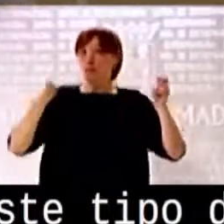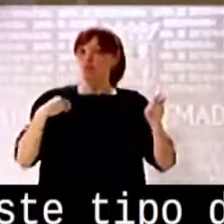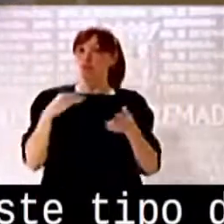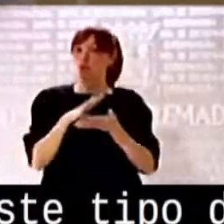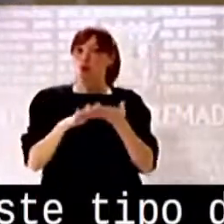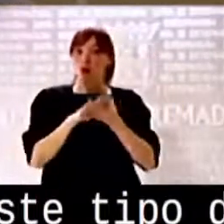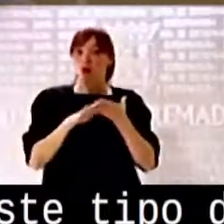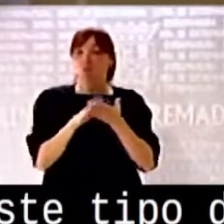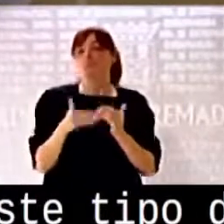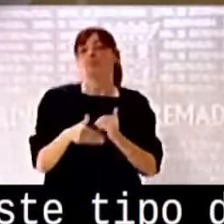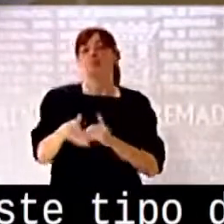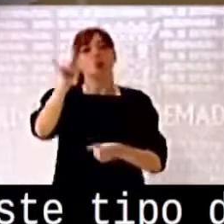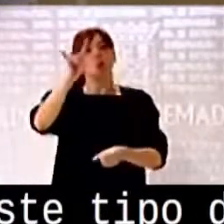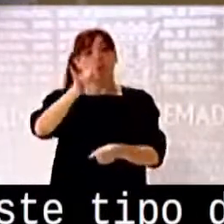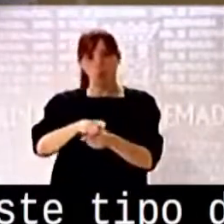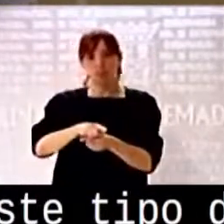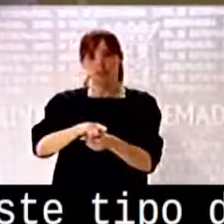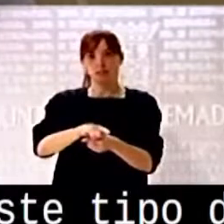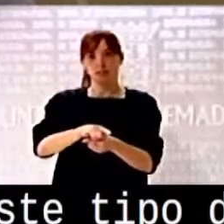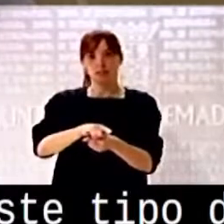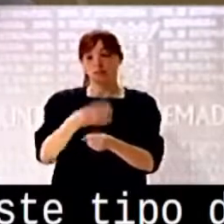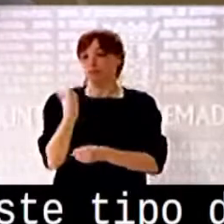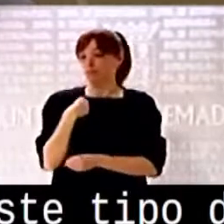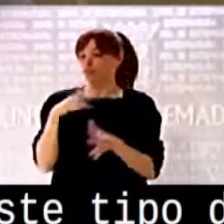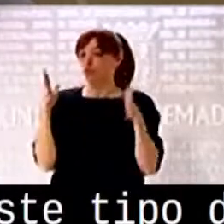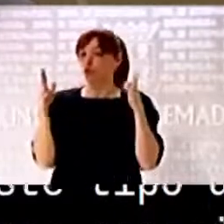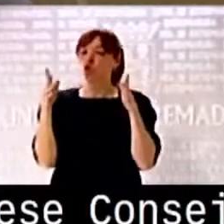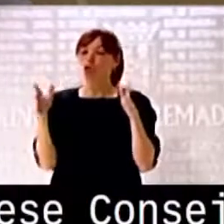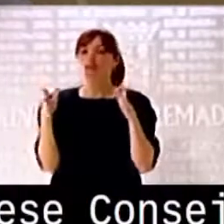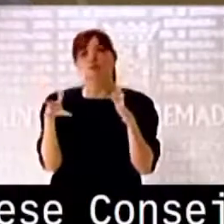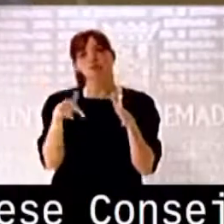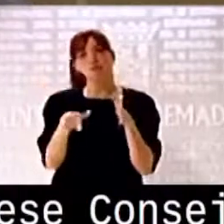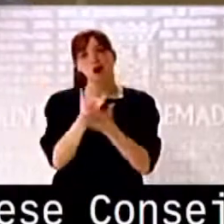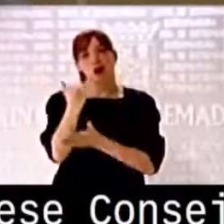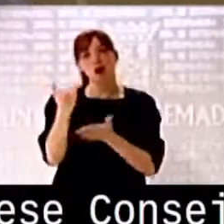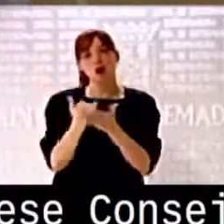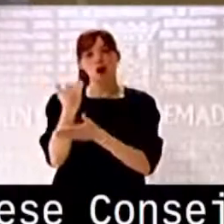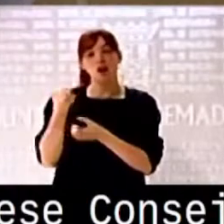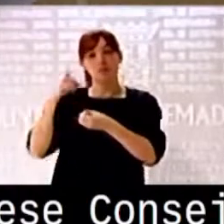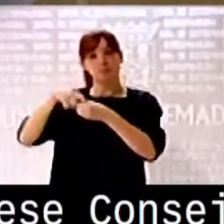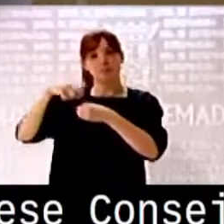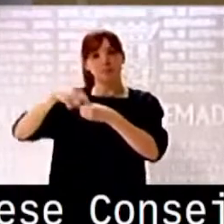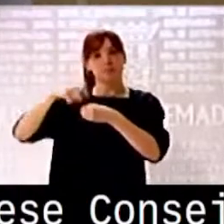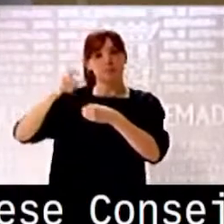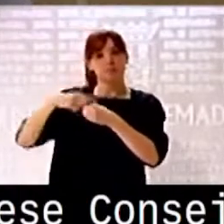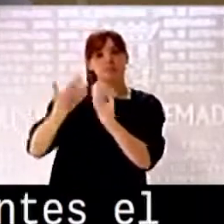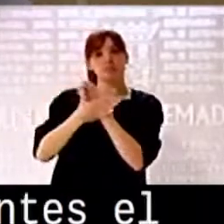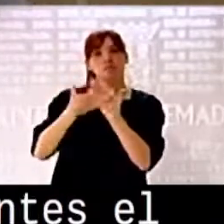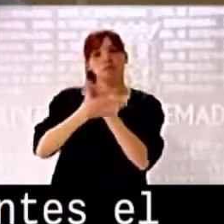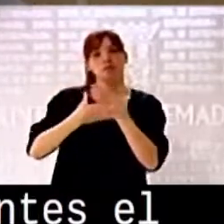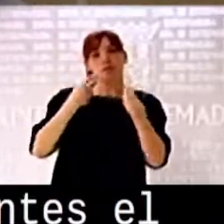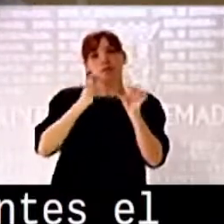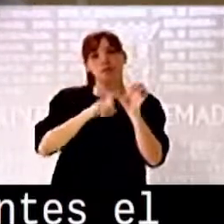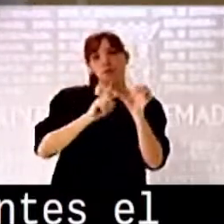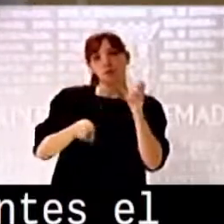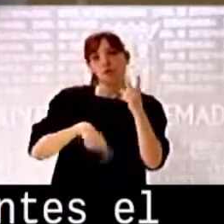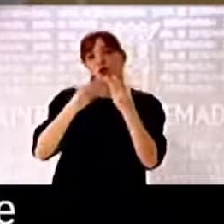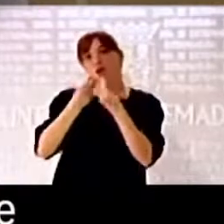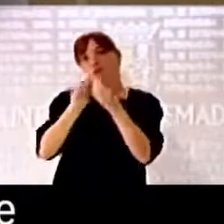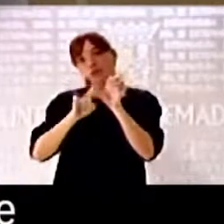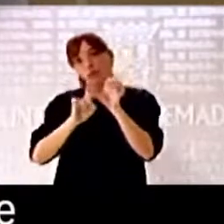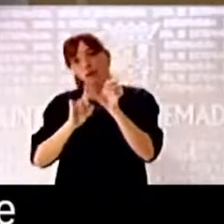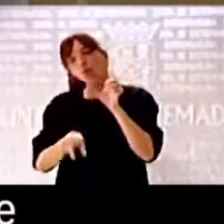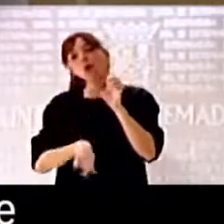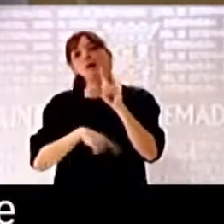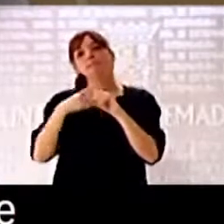cuestiones es el próximo lunes, en ese Consejo Asesor Agrario, donde estarán presentes el Gobierno de Extremadura, la Junta de